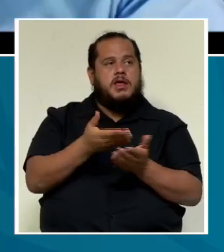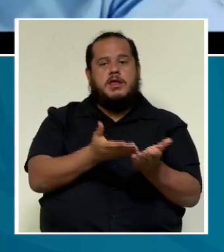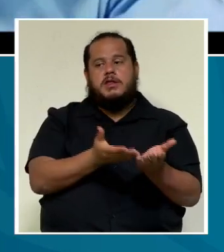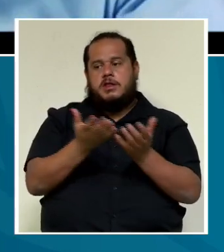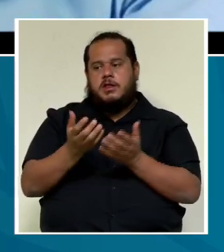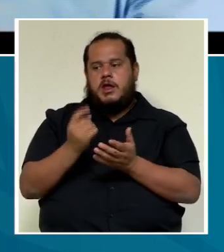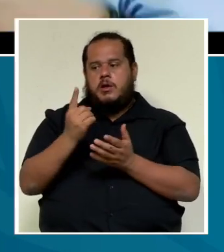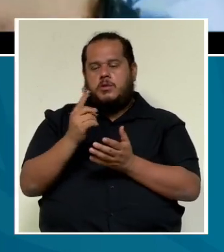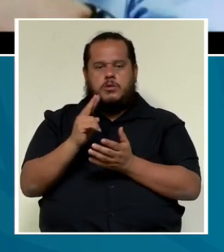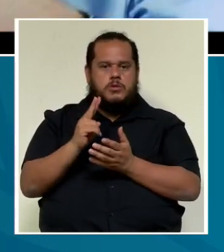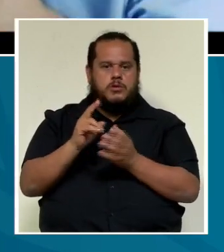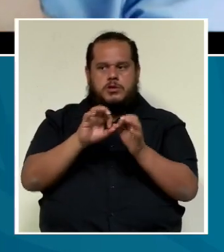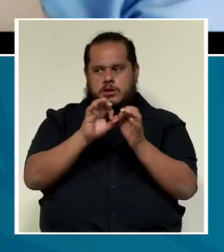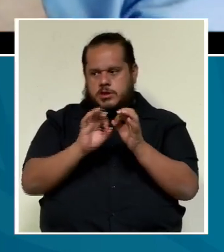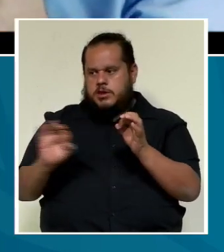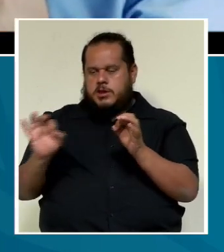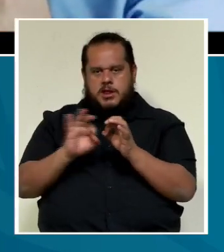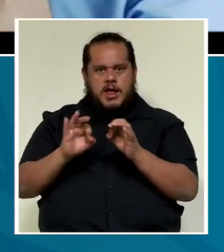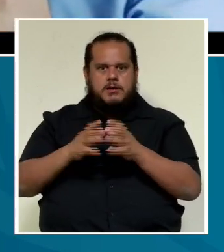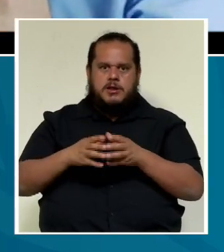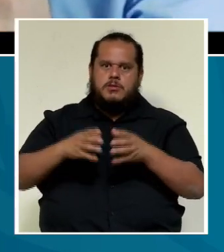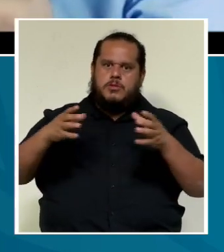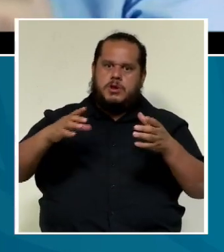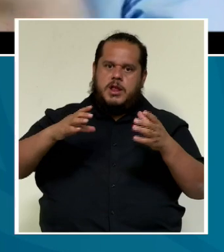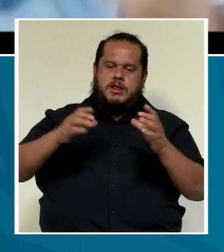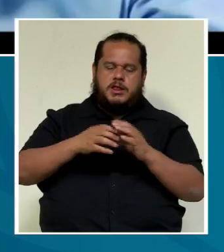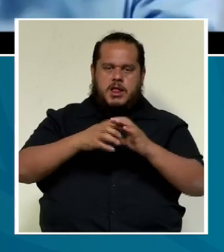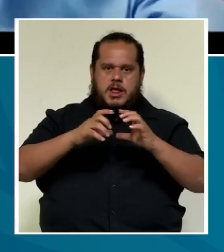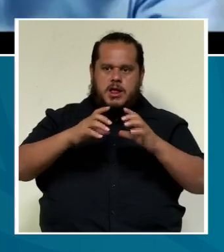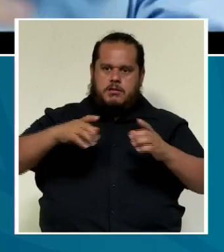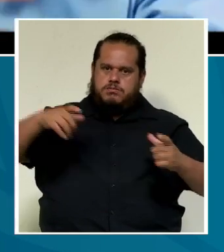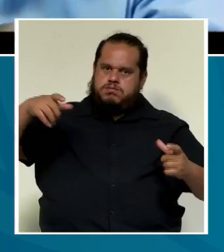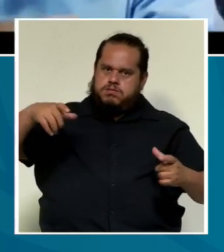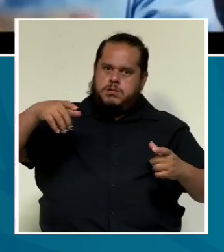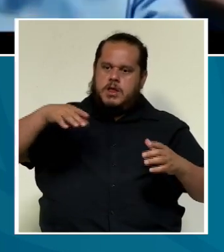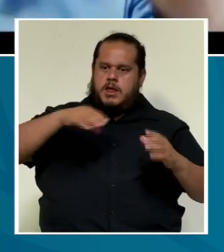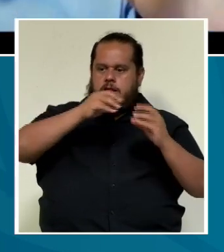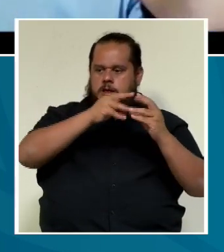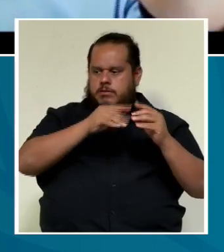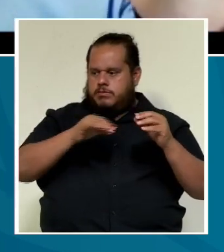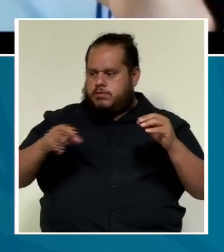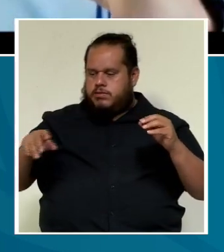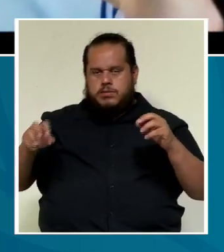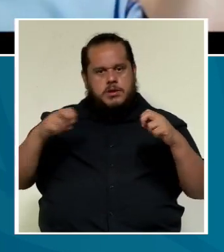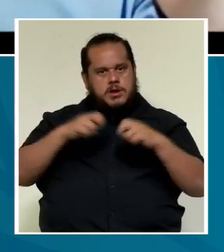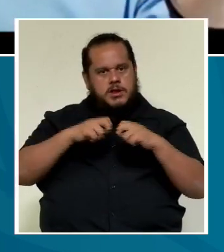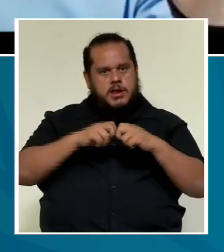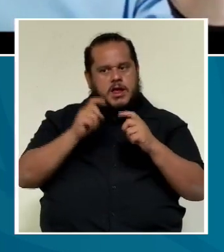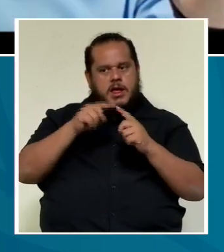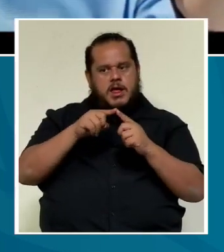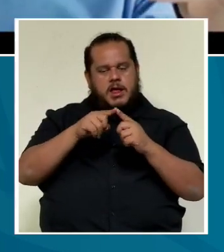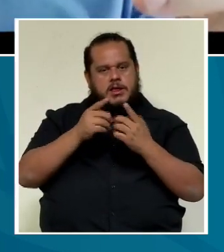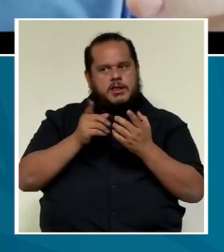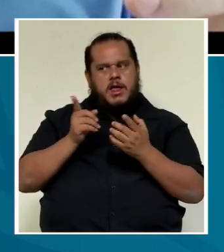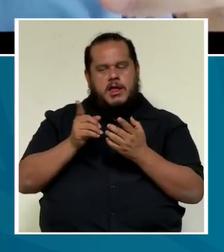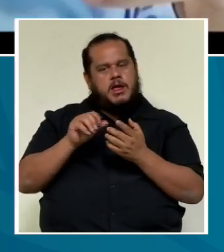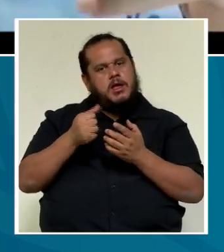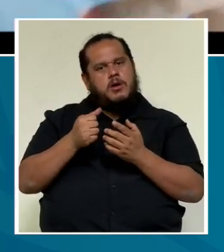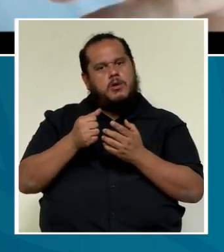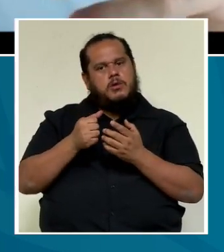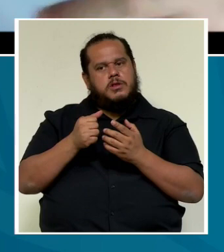dos cables muy grandes que son los que llevan esa energía generada en el mar hasta la costa, se recibe en otra